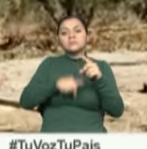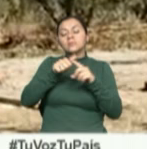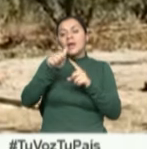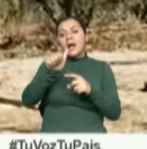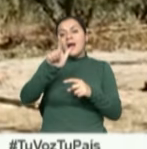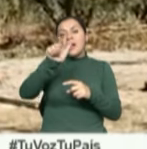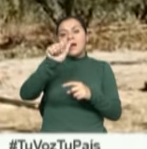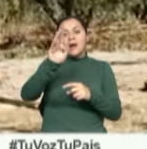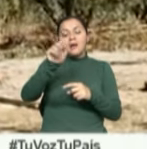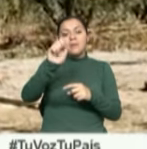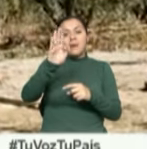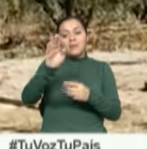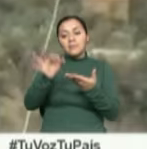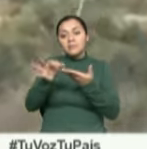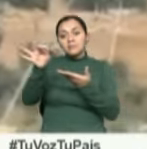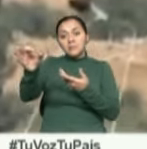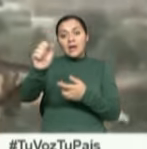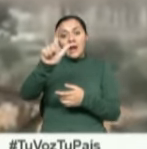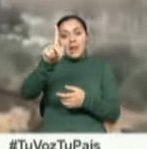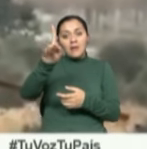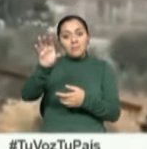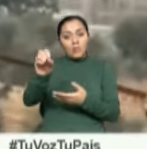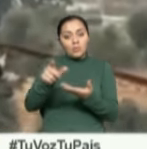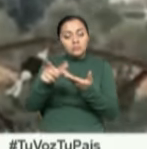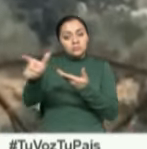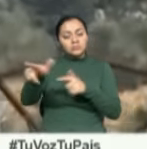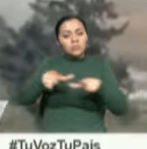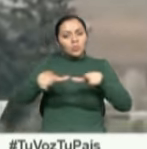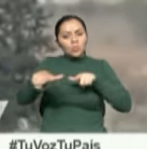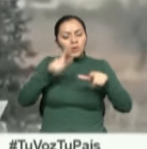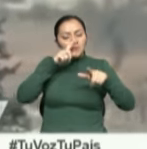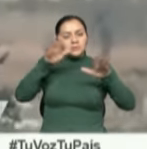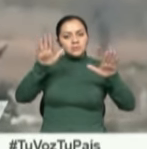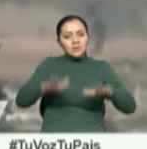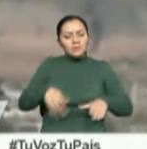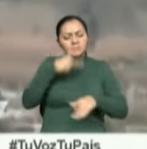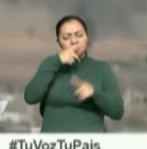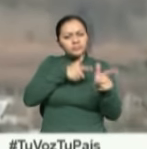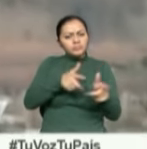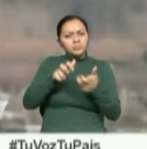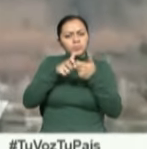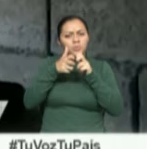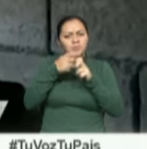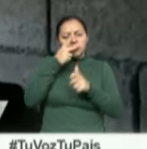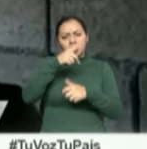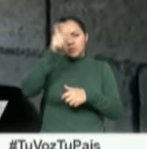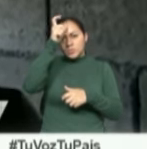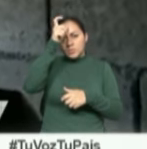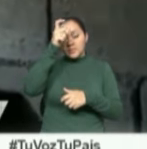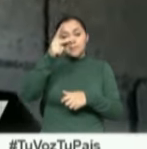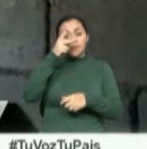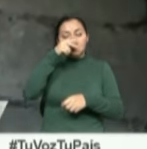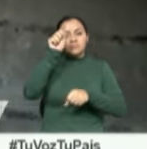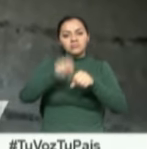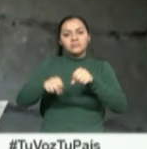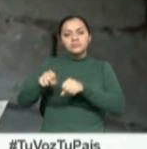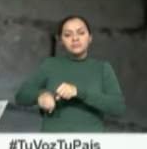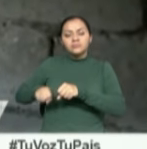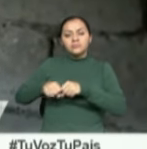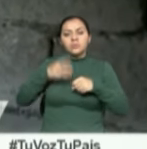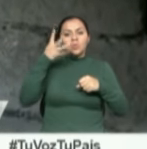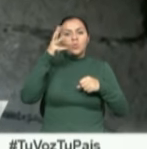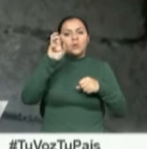en la provincia de Alepo, al menos 22 miembros del grupo Estado Islámico han sido batidos por las fuerzas turcas, que han destruido más de